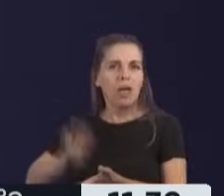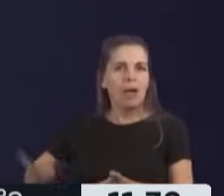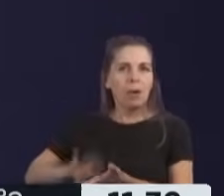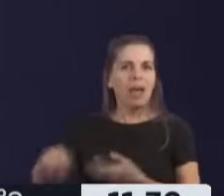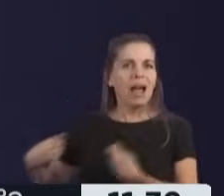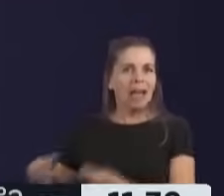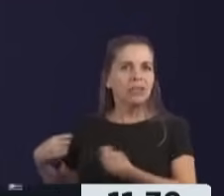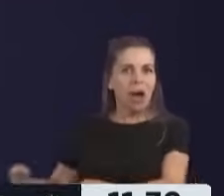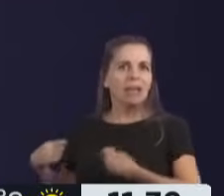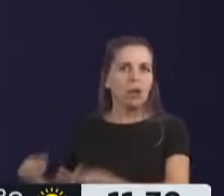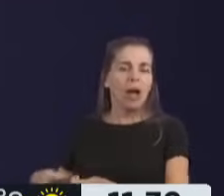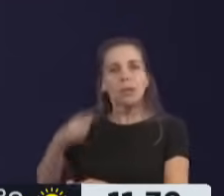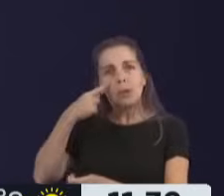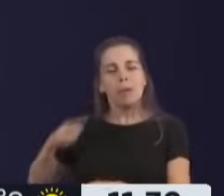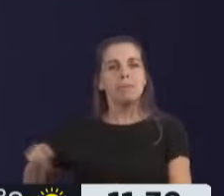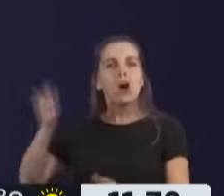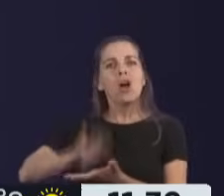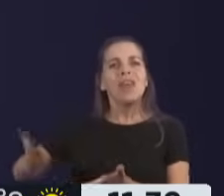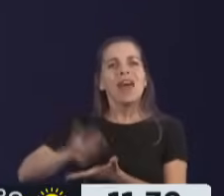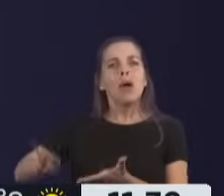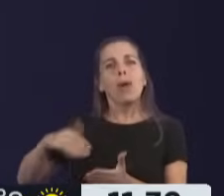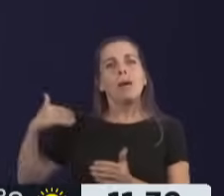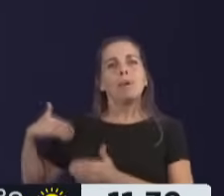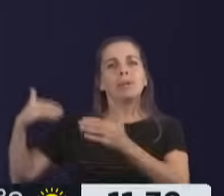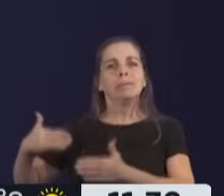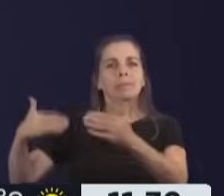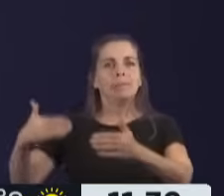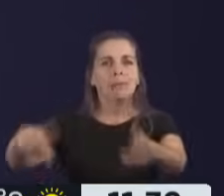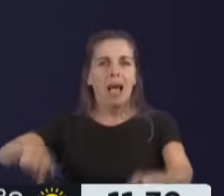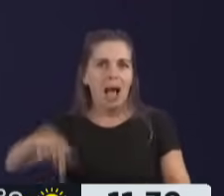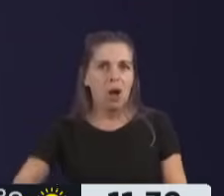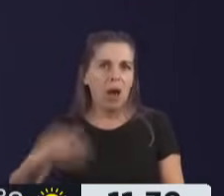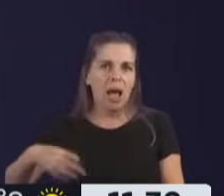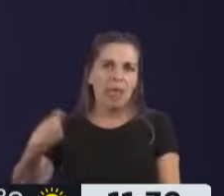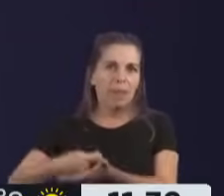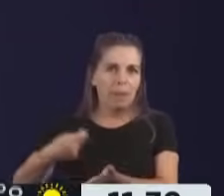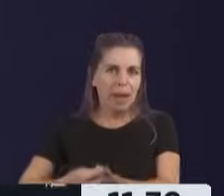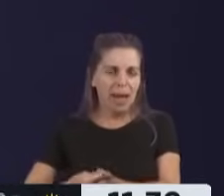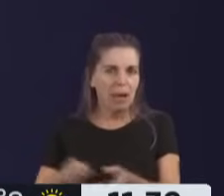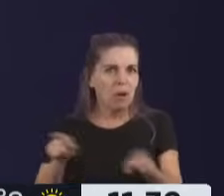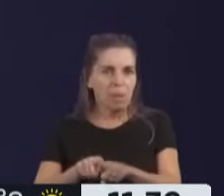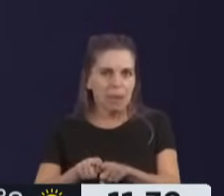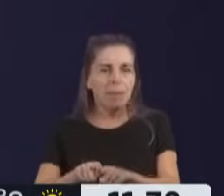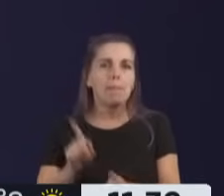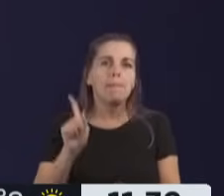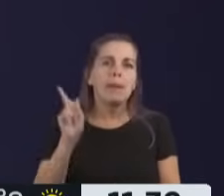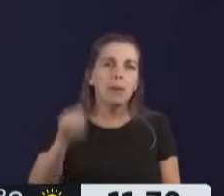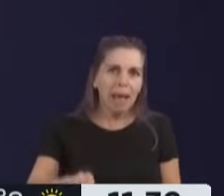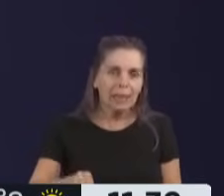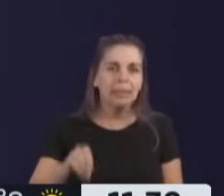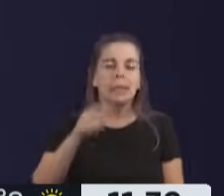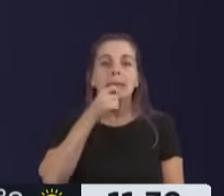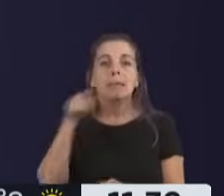la maquinita, sino que la pagues más adelante como está pasando ahora. Pero además tiene otro agravante la